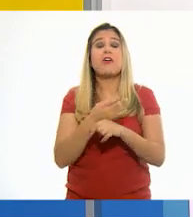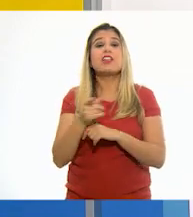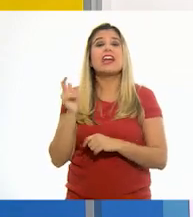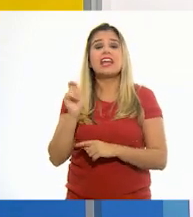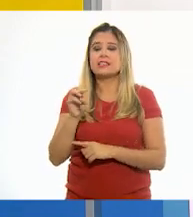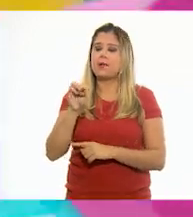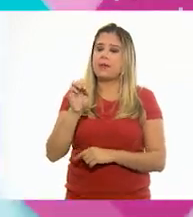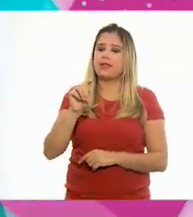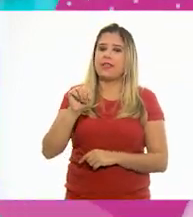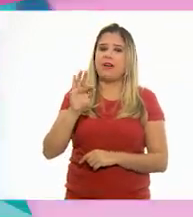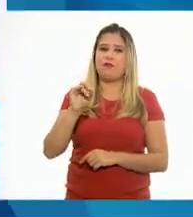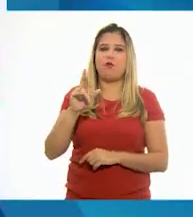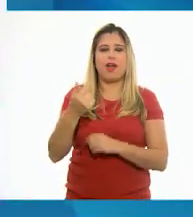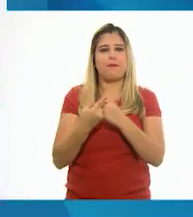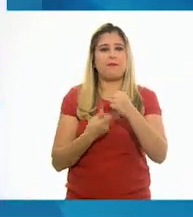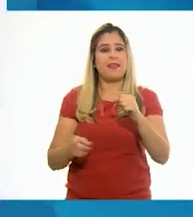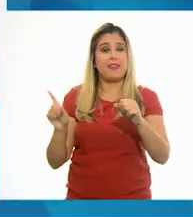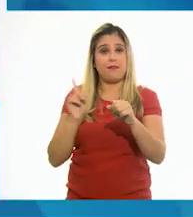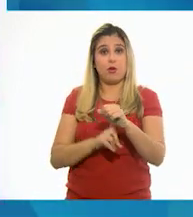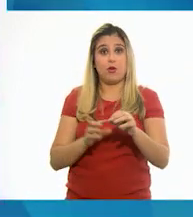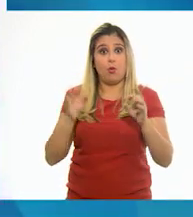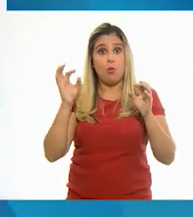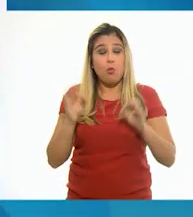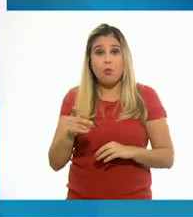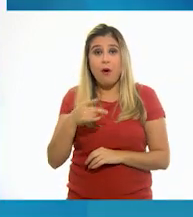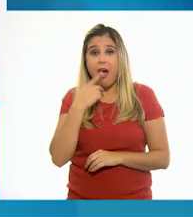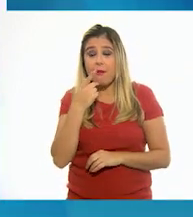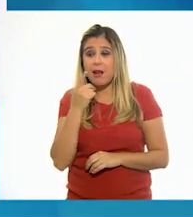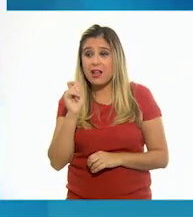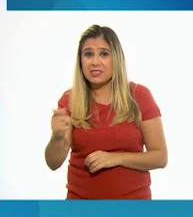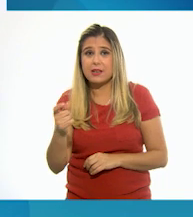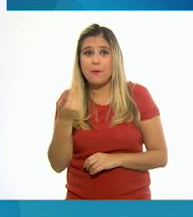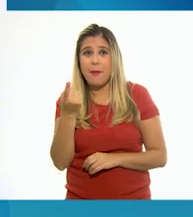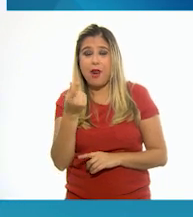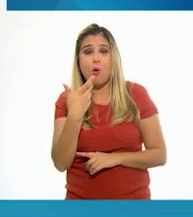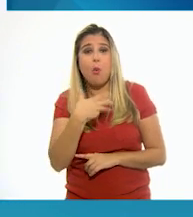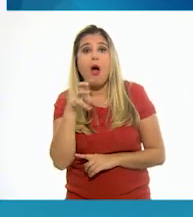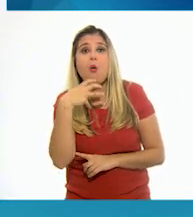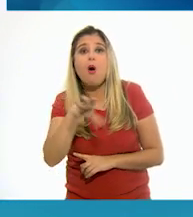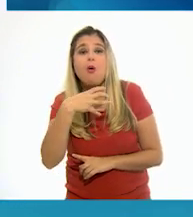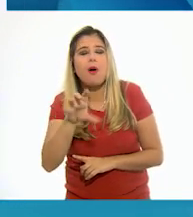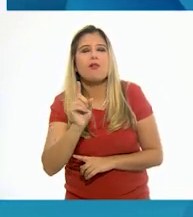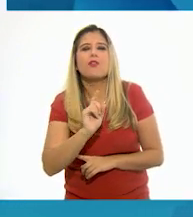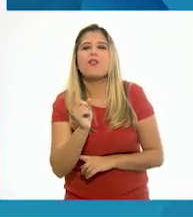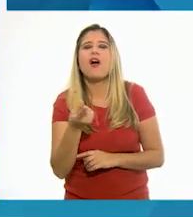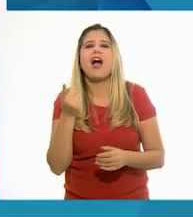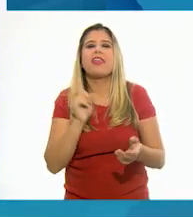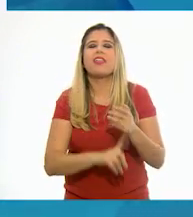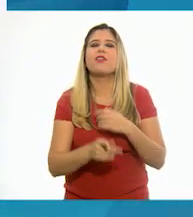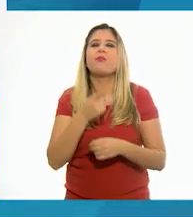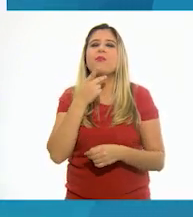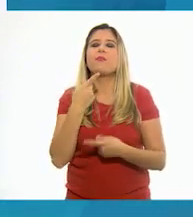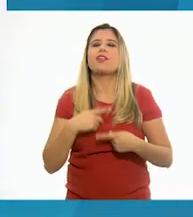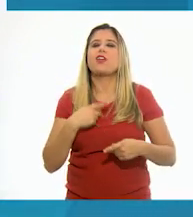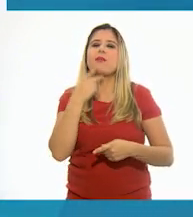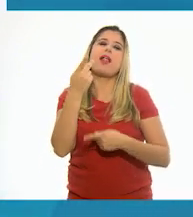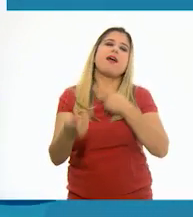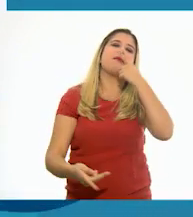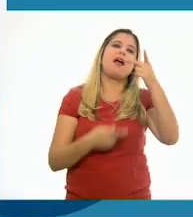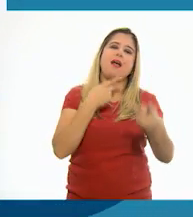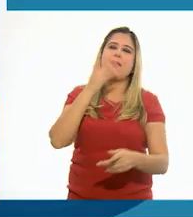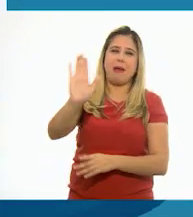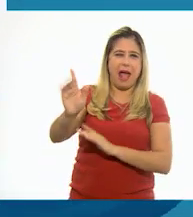la metáfora, ya que no estamos hablando como tal de los ladridos de un perro, sino de las amenazas que salen de las